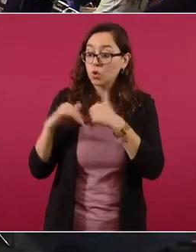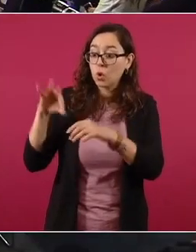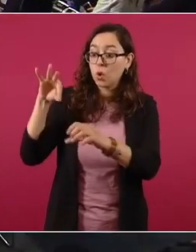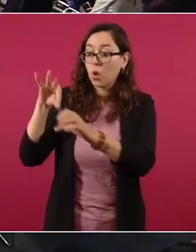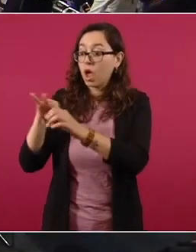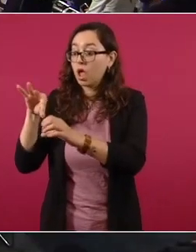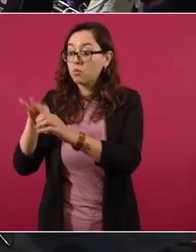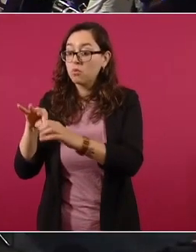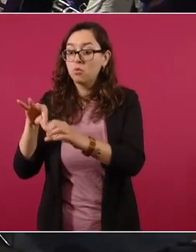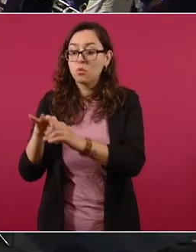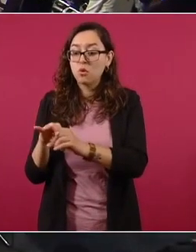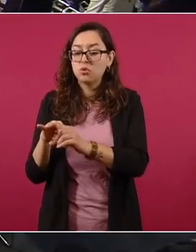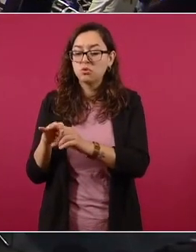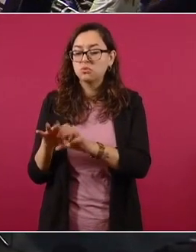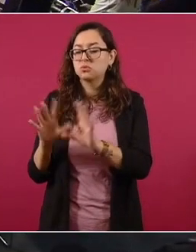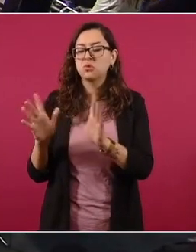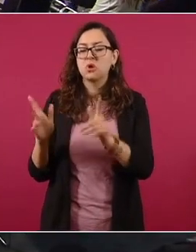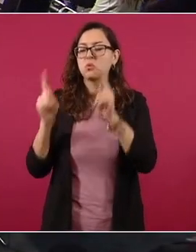y hasta se van de vacaciones.